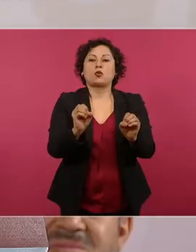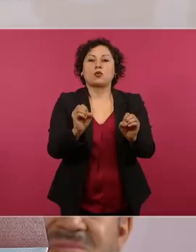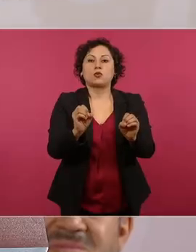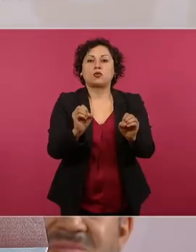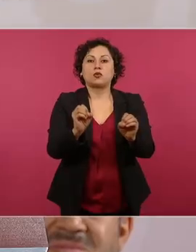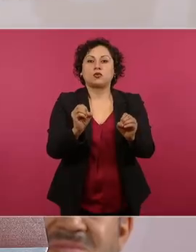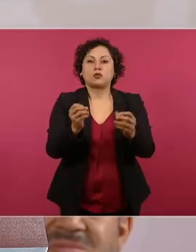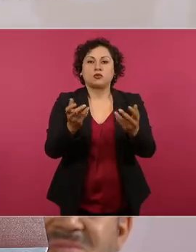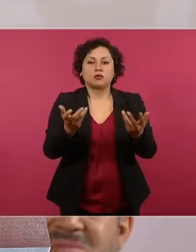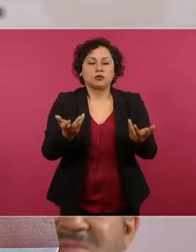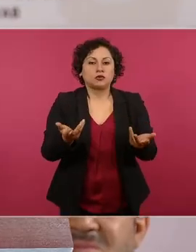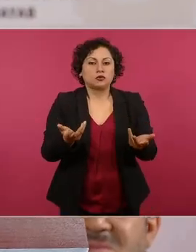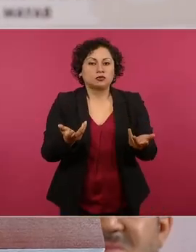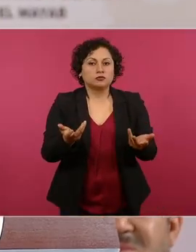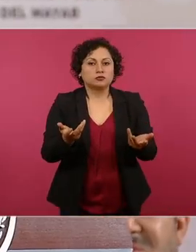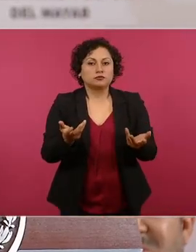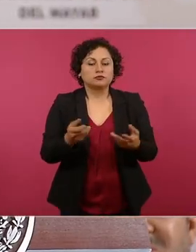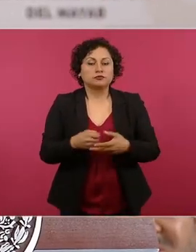de que